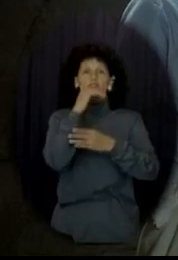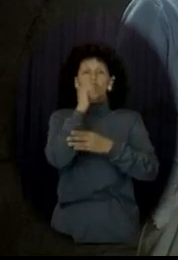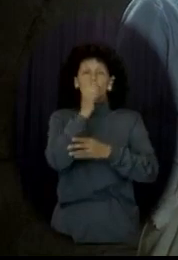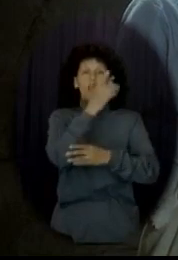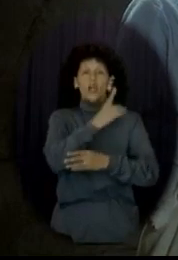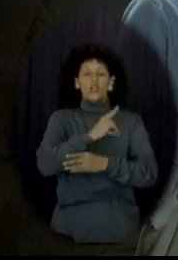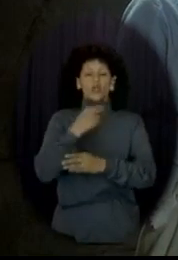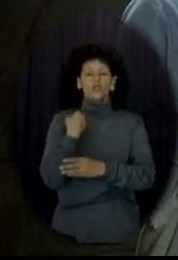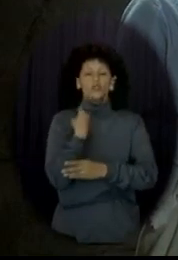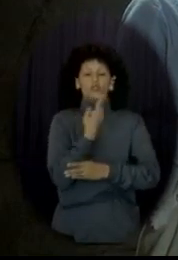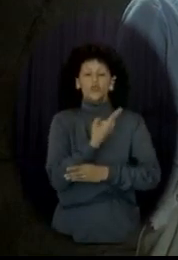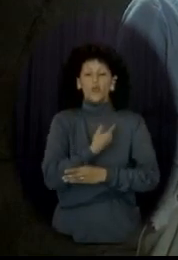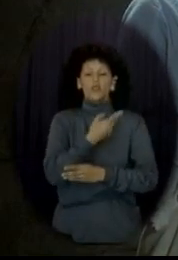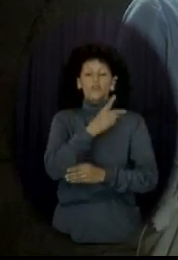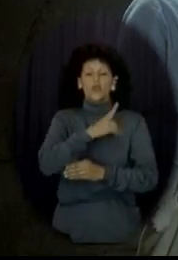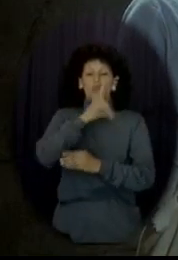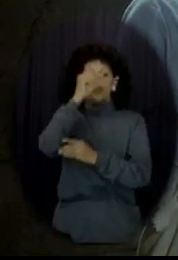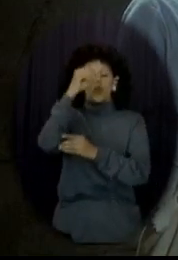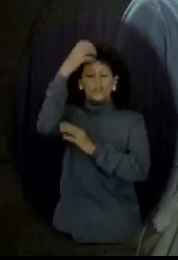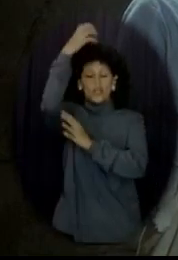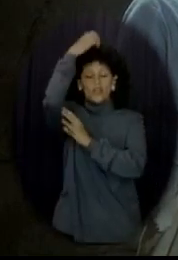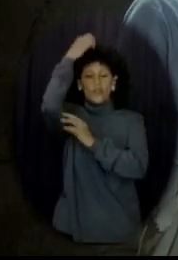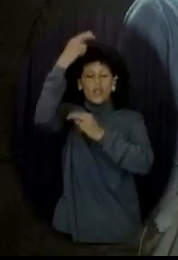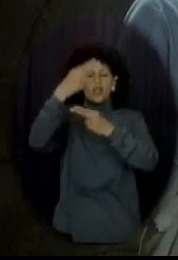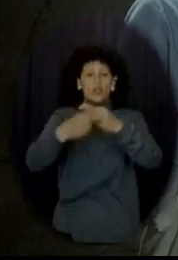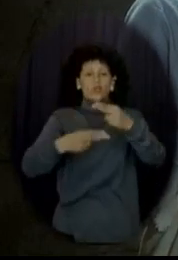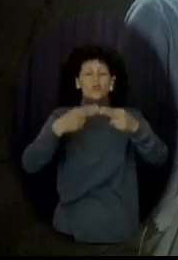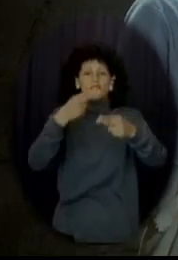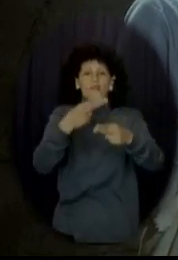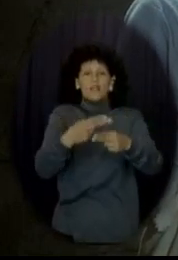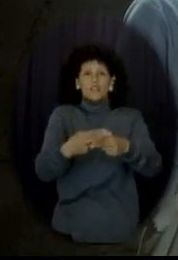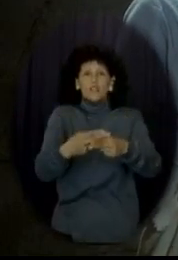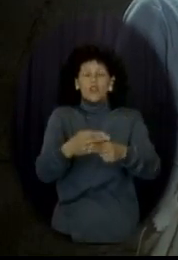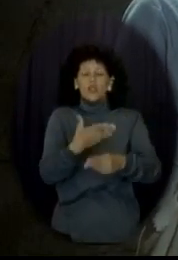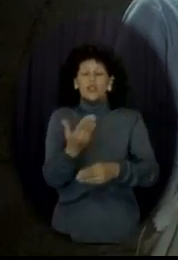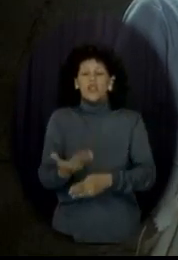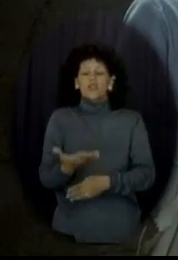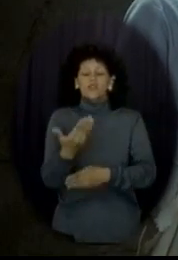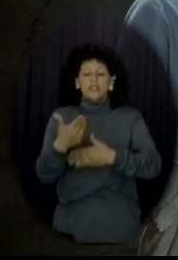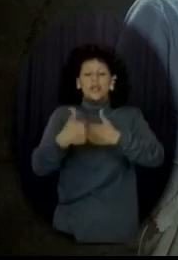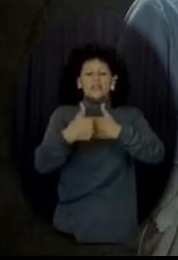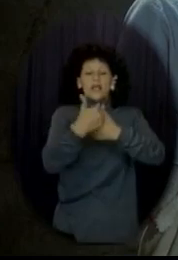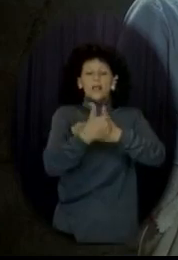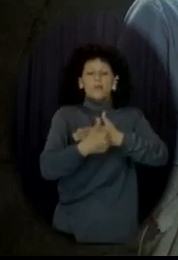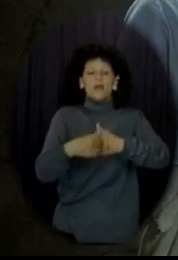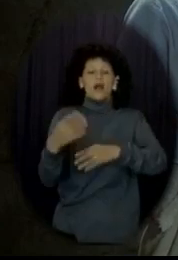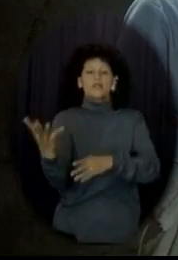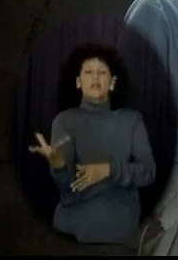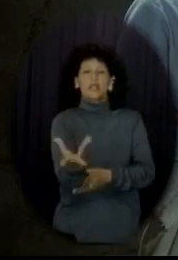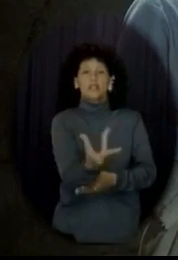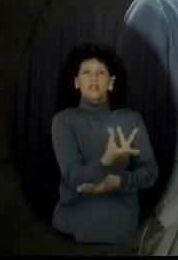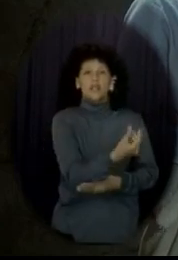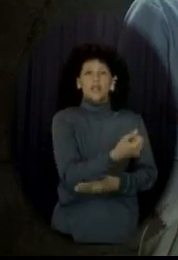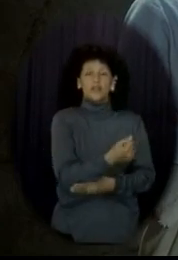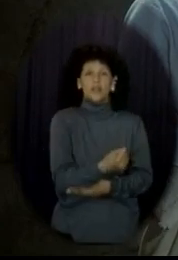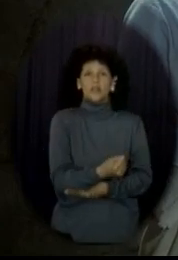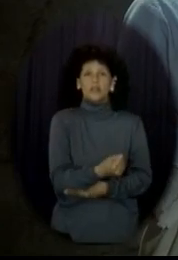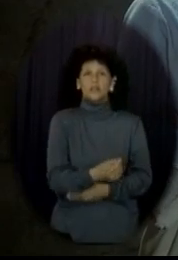Bendito sea, Señor nuestro Dios, Rey del universo, que nos das el pan de la tierra.